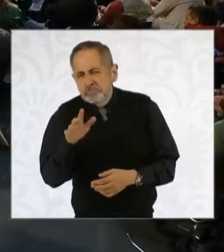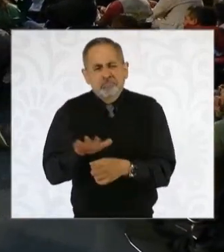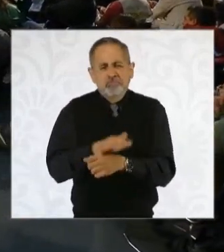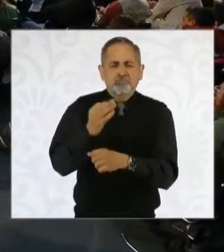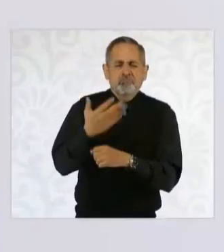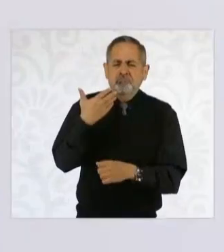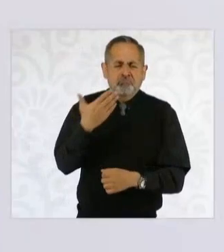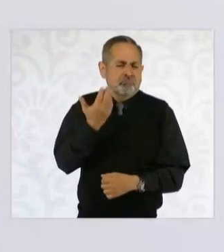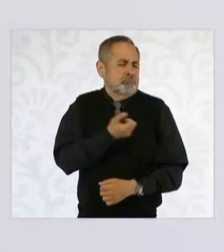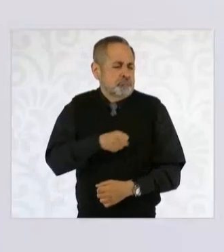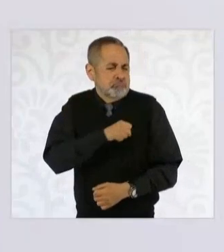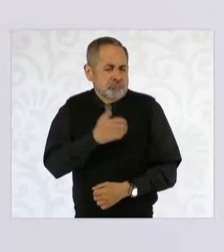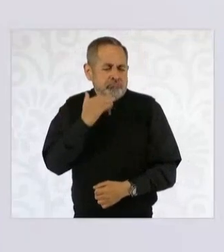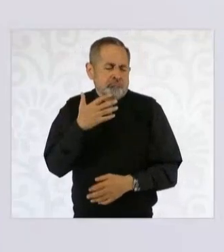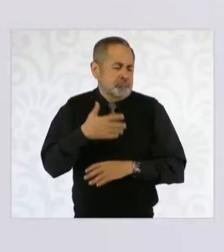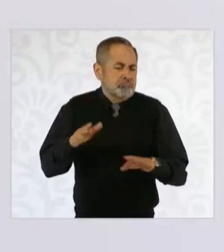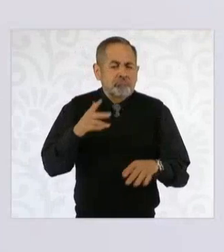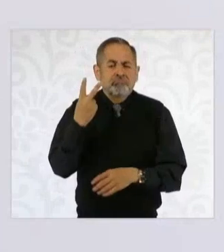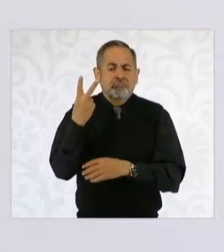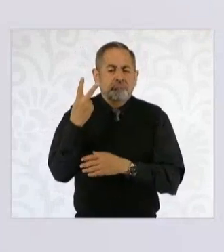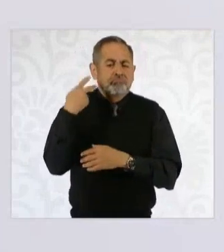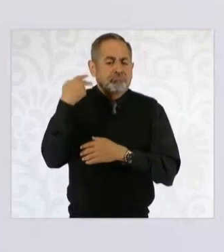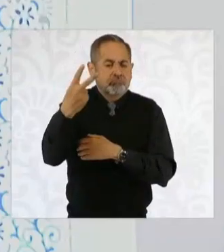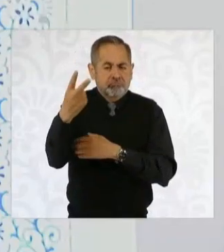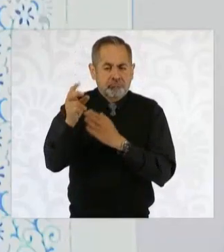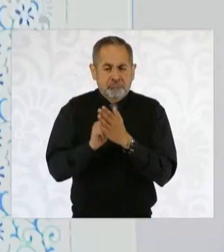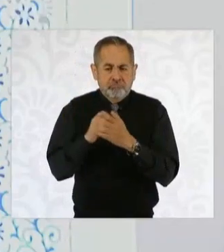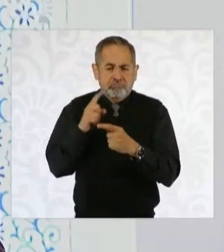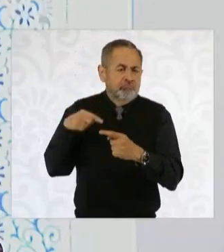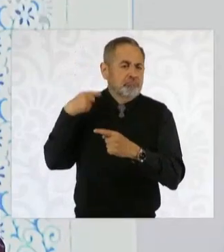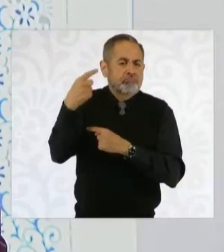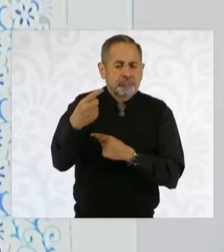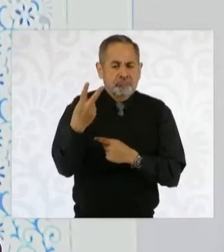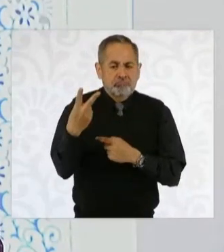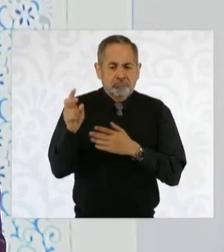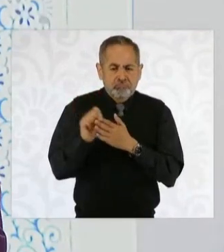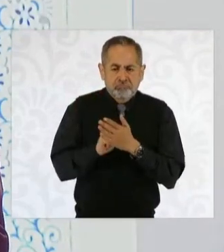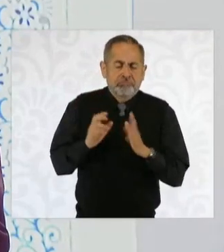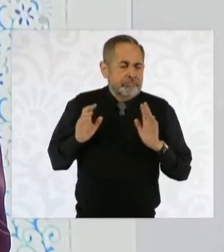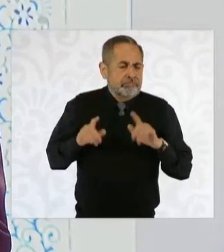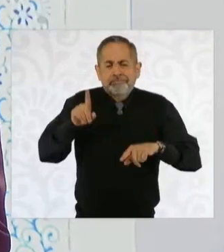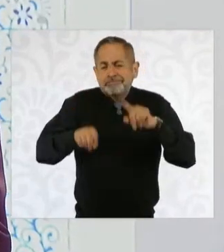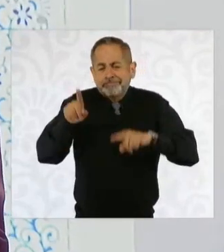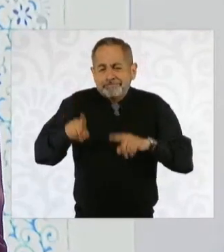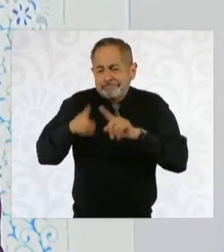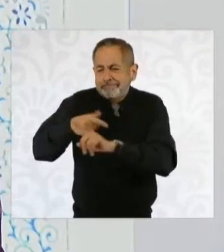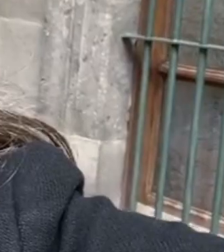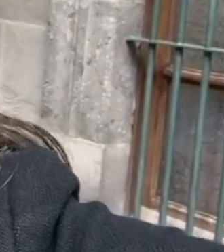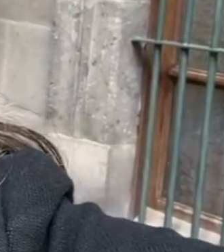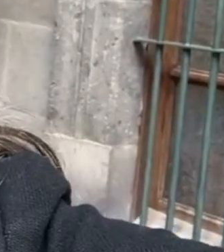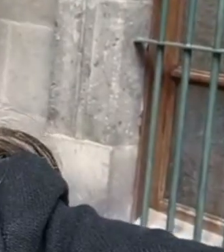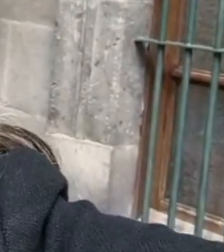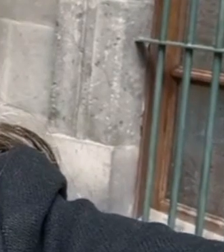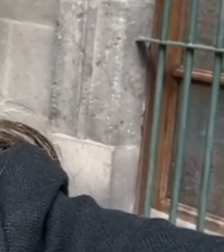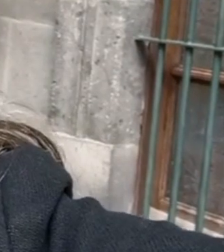personas sanas y que sencillamente requieren una visita cada 2 meses para poder revisar sus signos vitales.